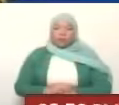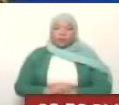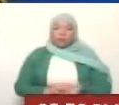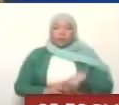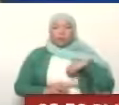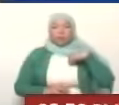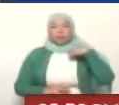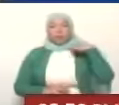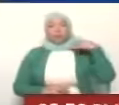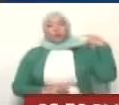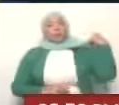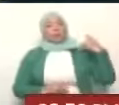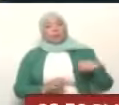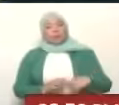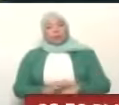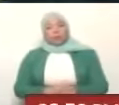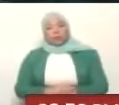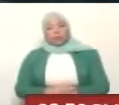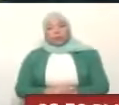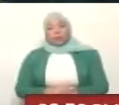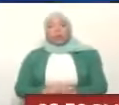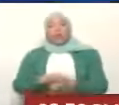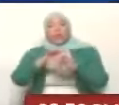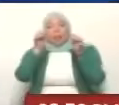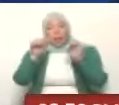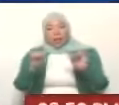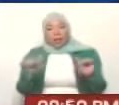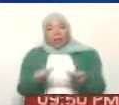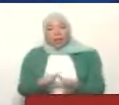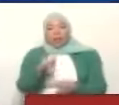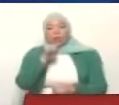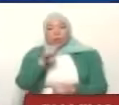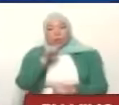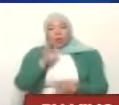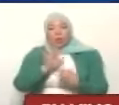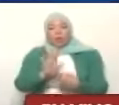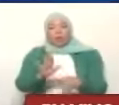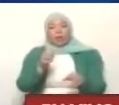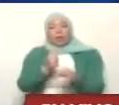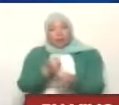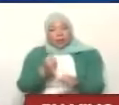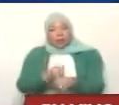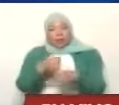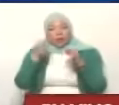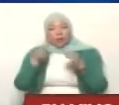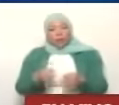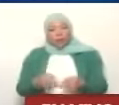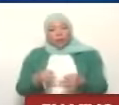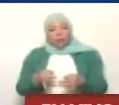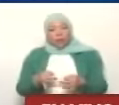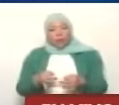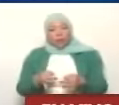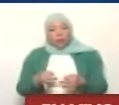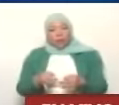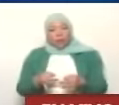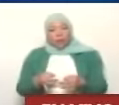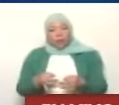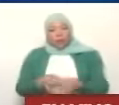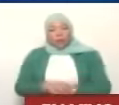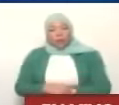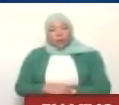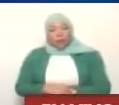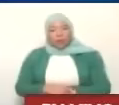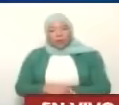La calidad artística, interpretativa, la puesta en escena, la pasión, el amor que le